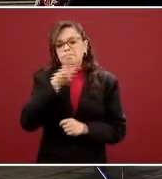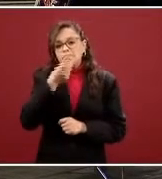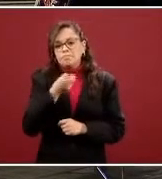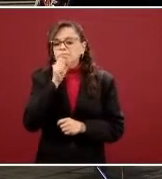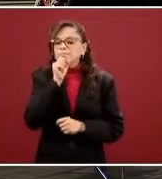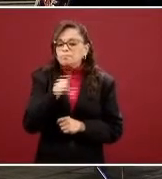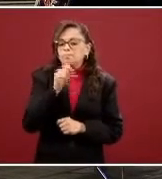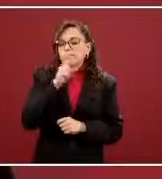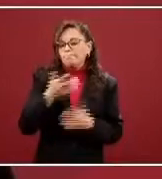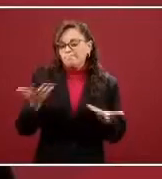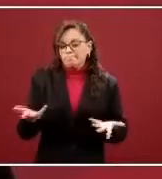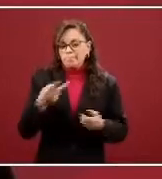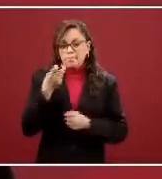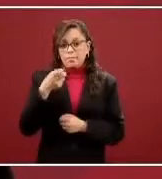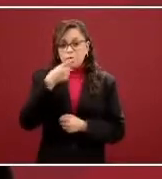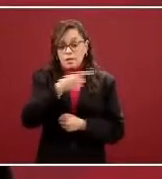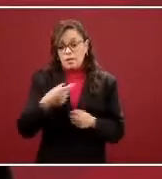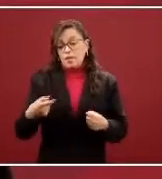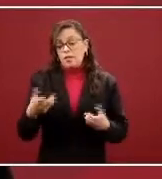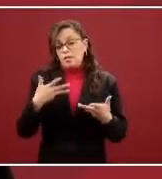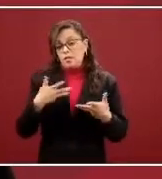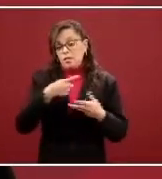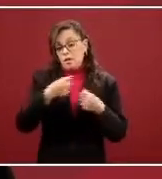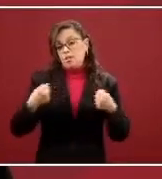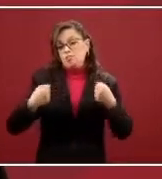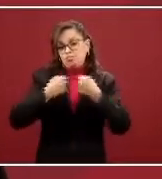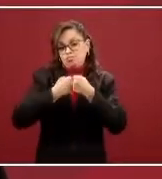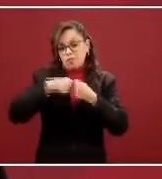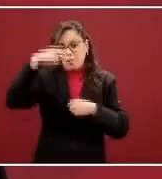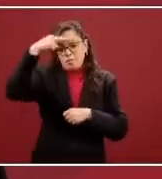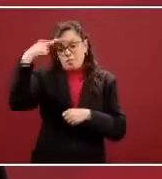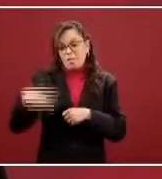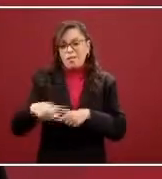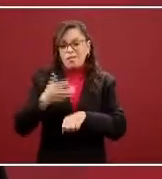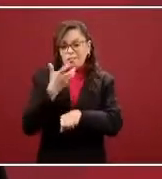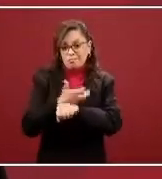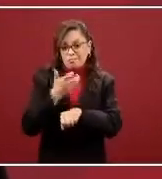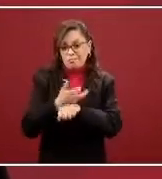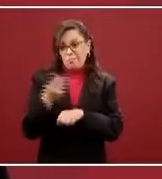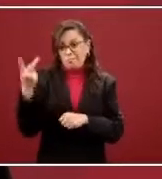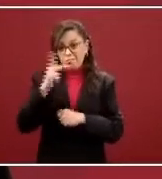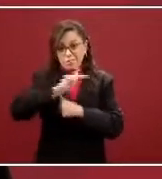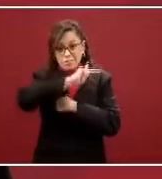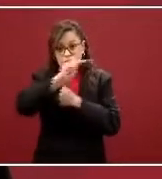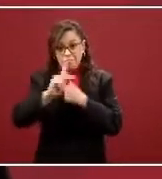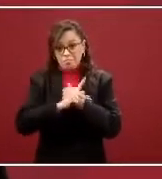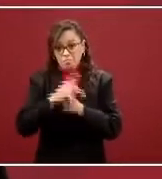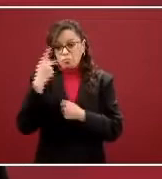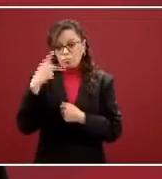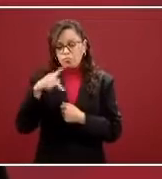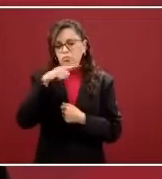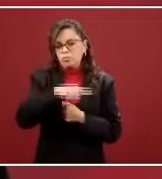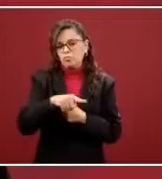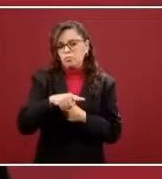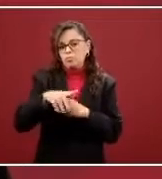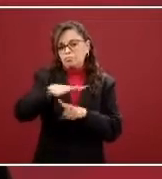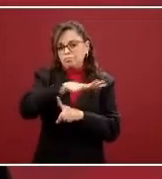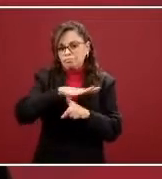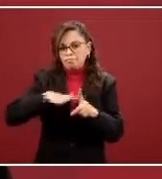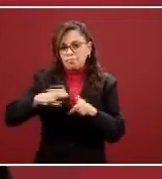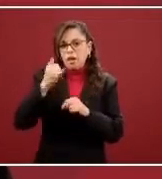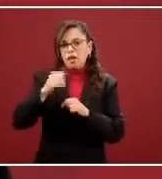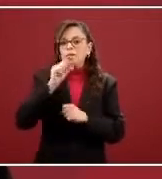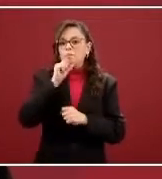que hay entre Estados Unidos y México, entre ambos países a nivel social, sobre todo a nivel comercial,